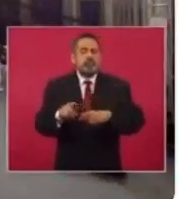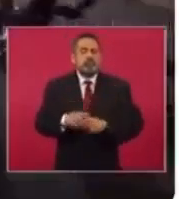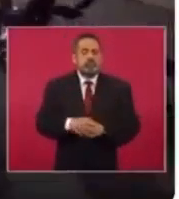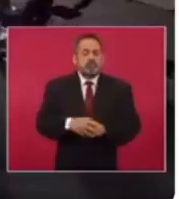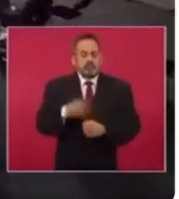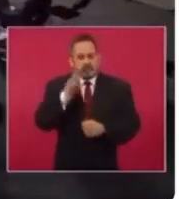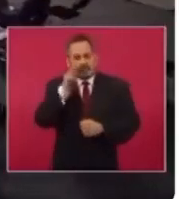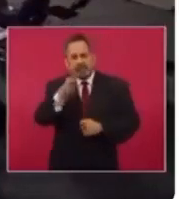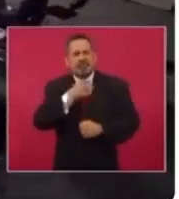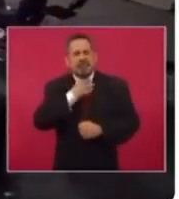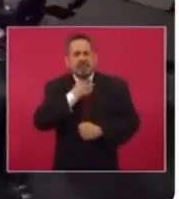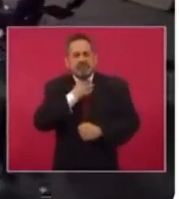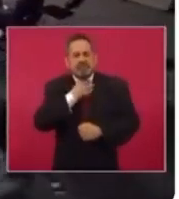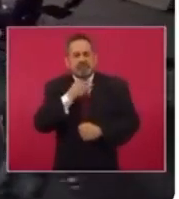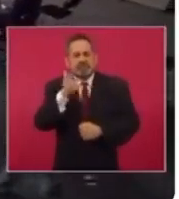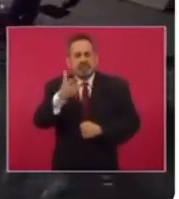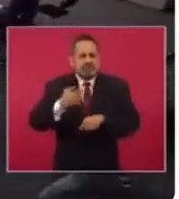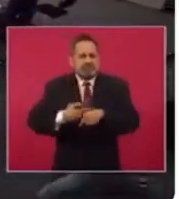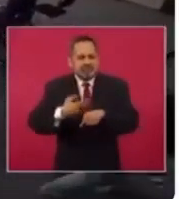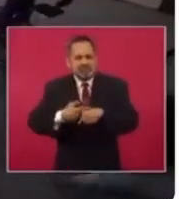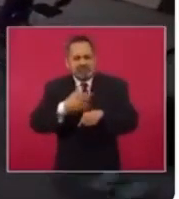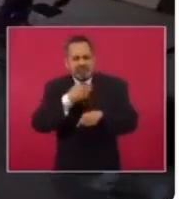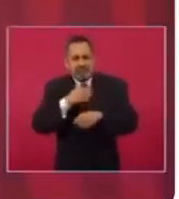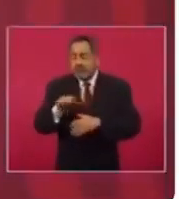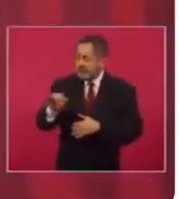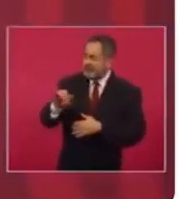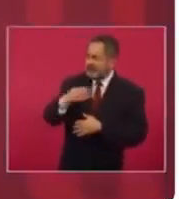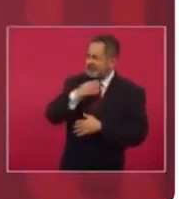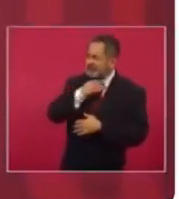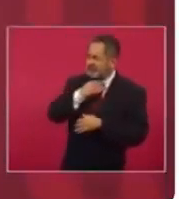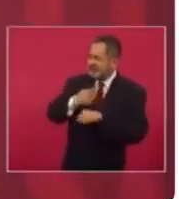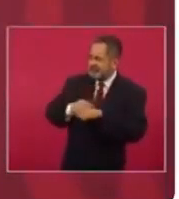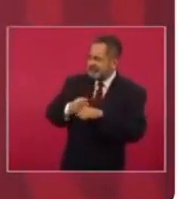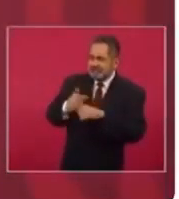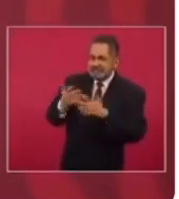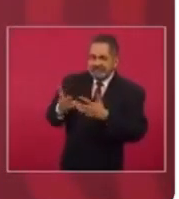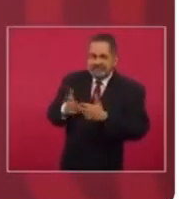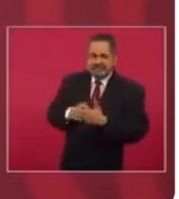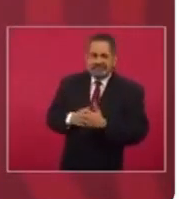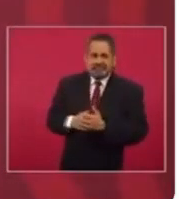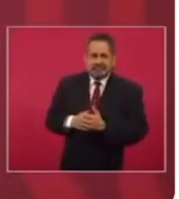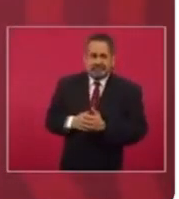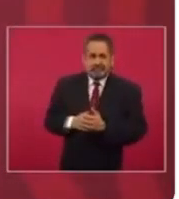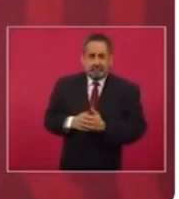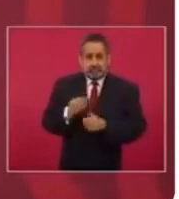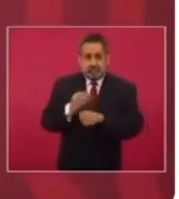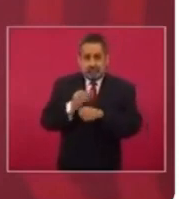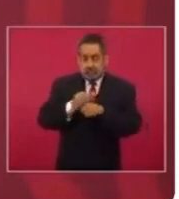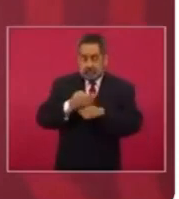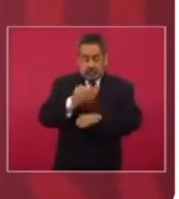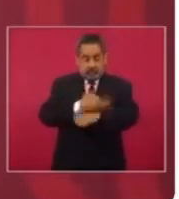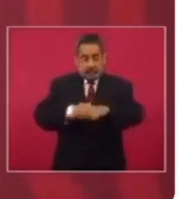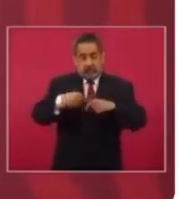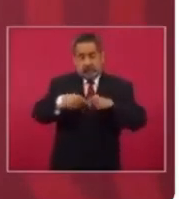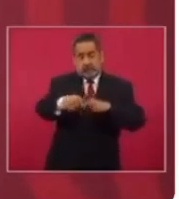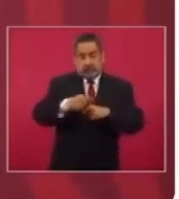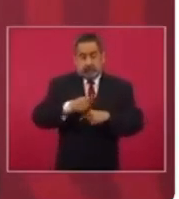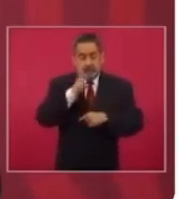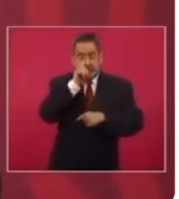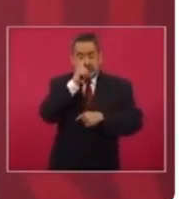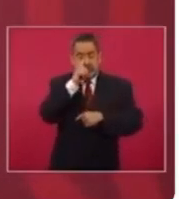más tal vez no le importan los otros precisamente por eso es que el hashtag en tendencia de hoy es